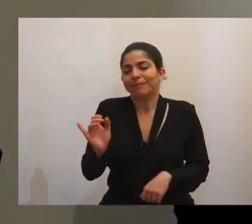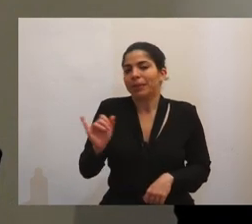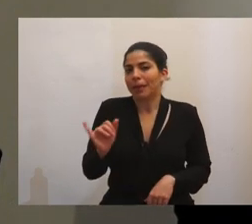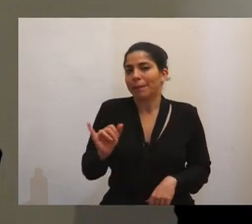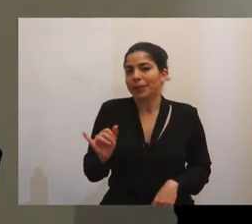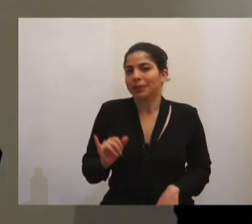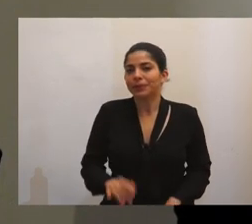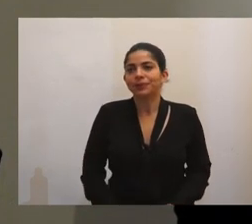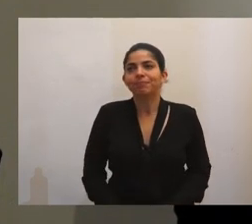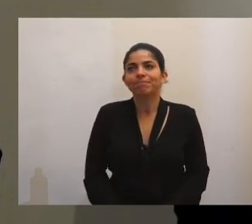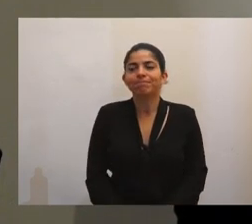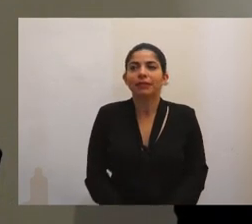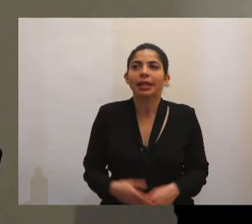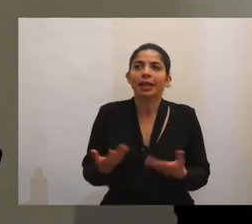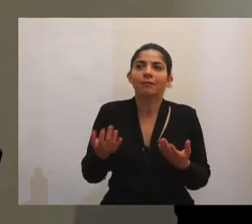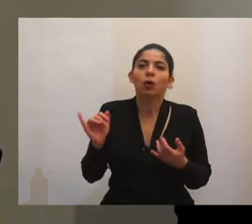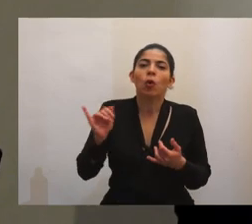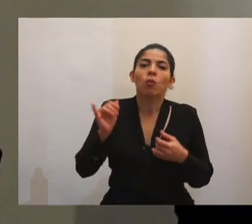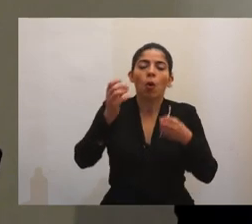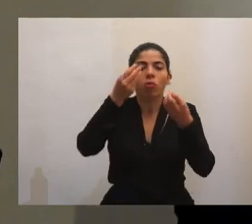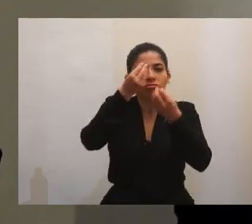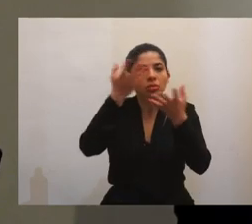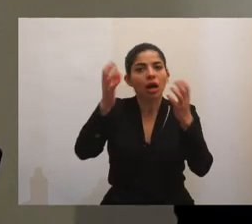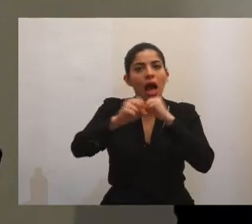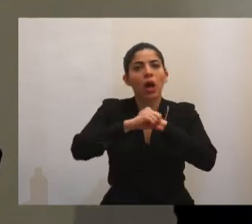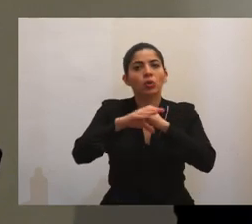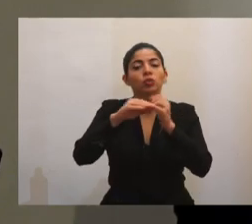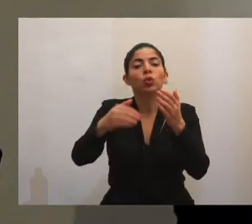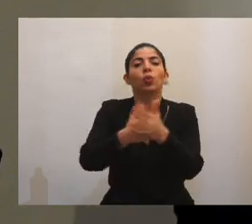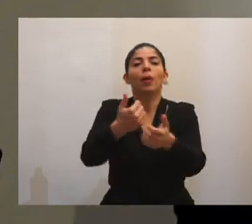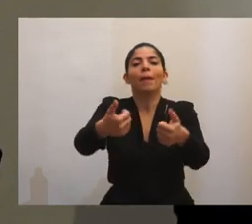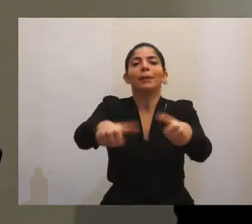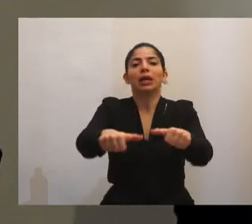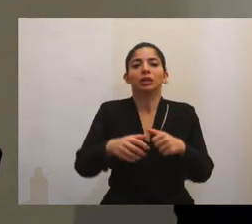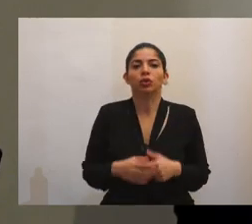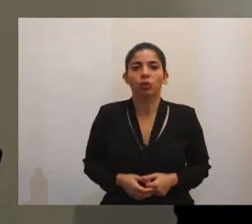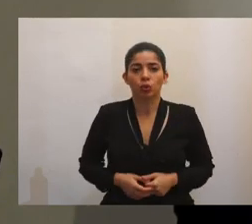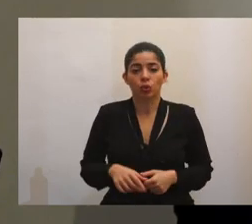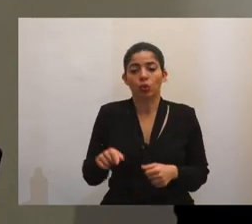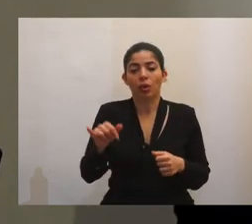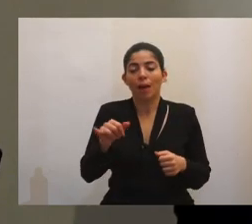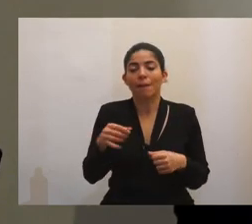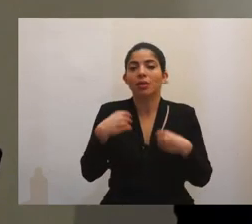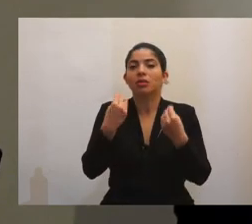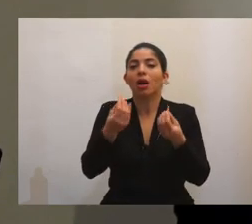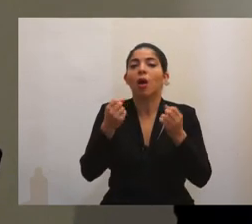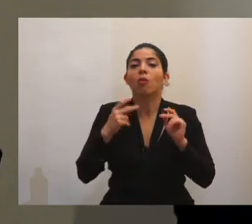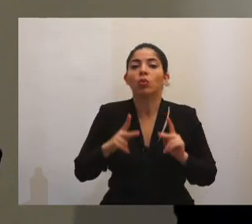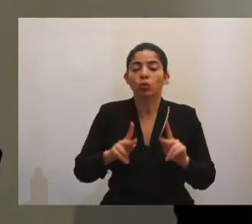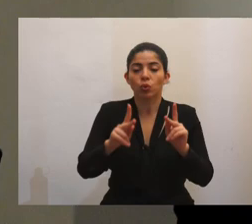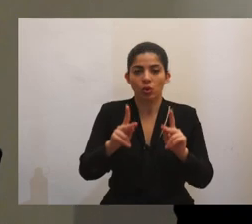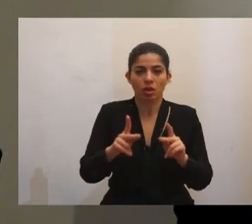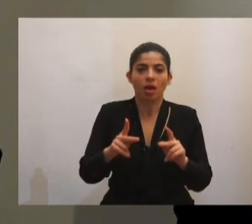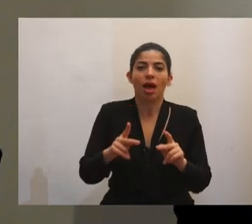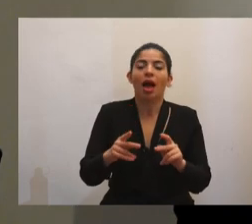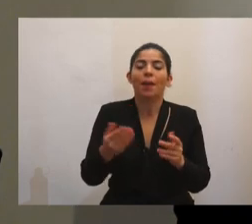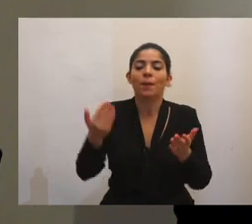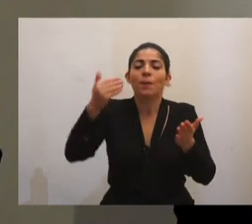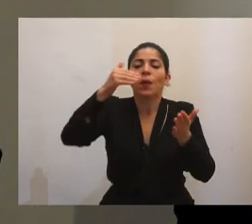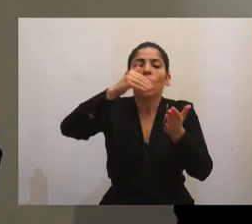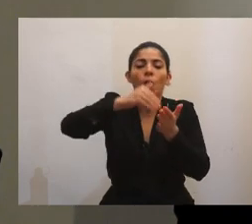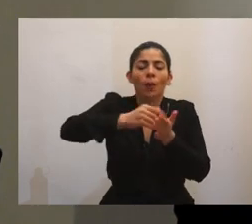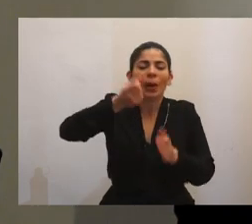también el anuncio de un nuevo pacto. Es también la posibilidad de